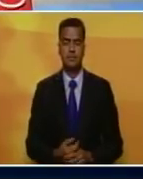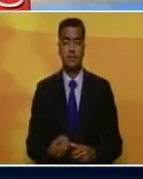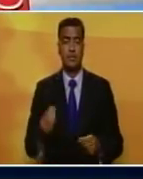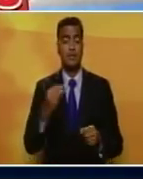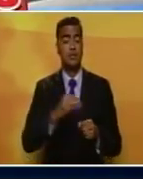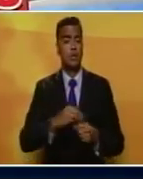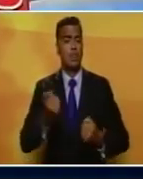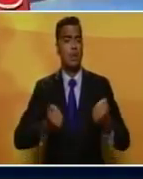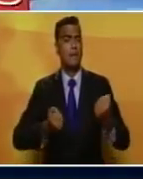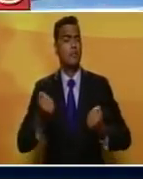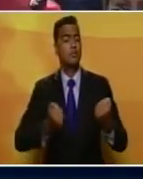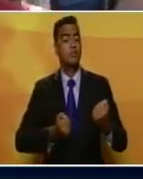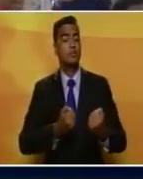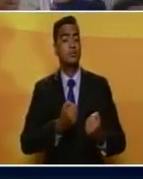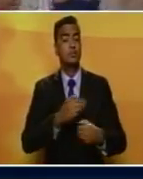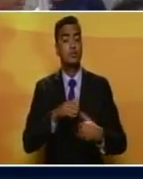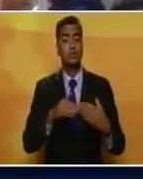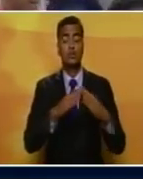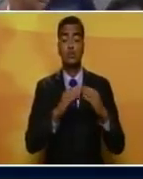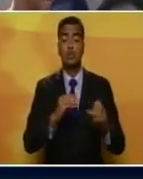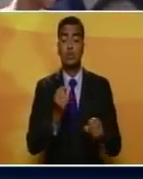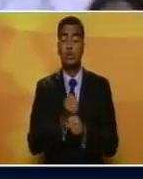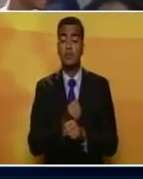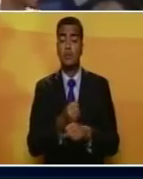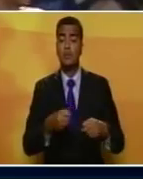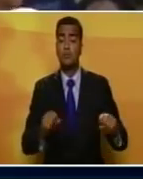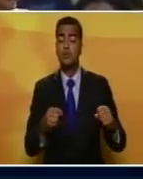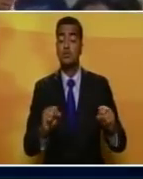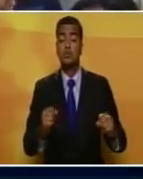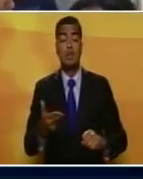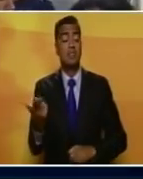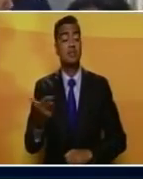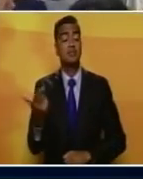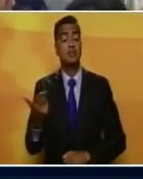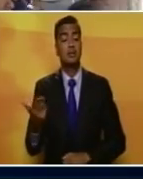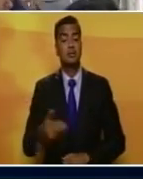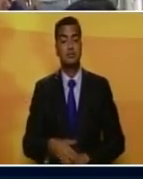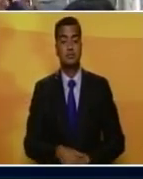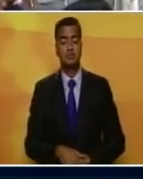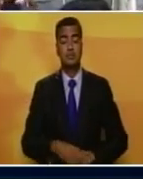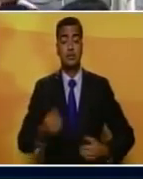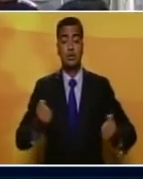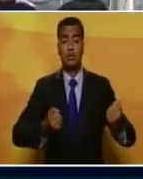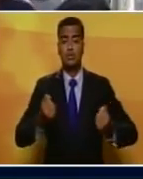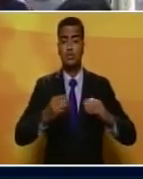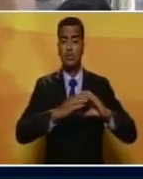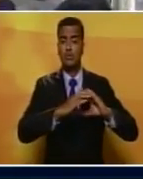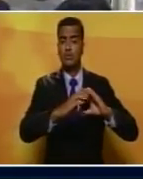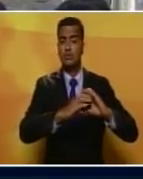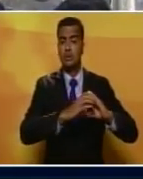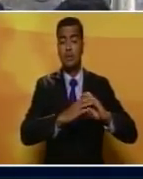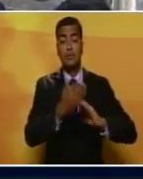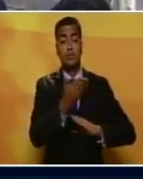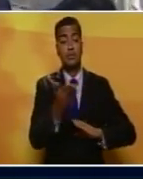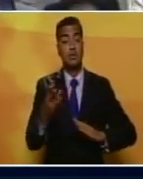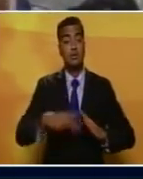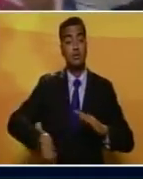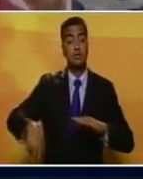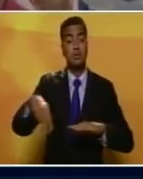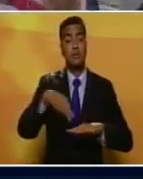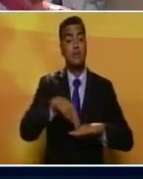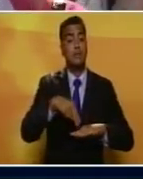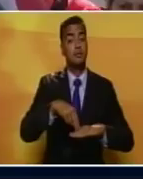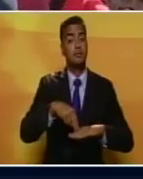el alcalde, factores externos estarían detrás de estas acciones, por lo que insistió que el gobierno no permitirá